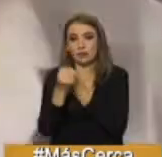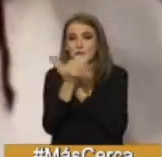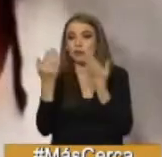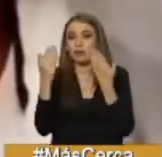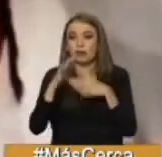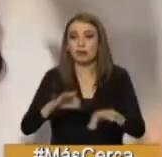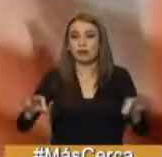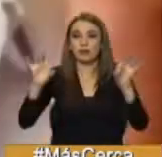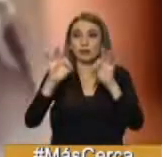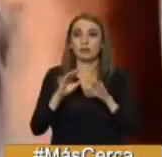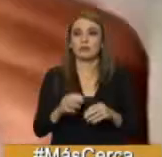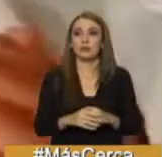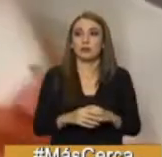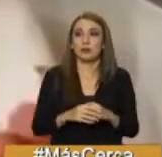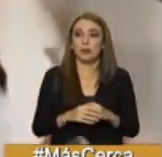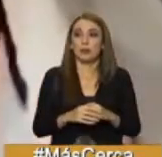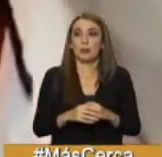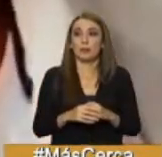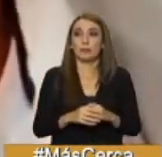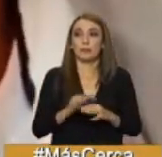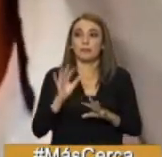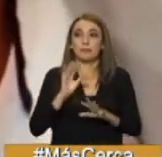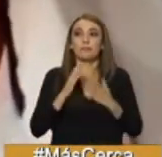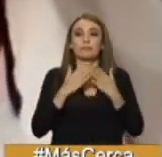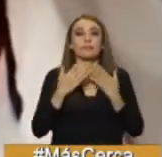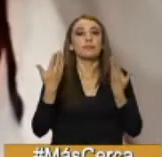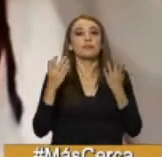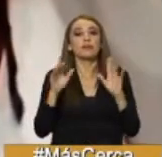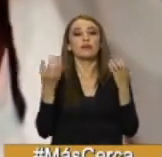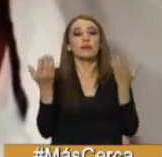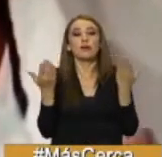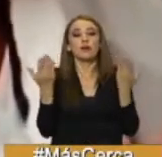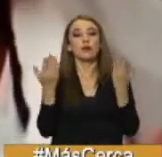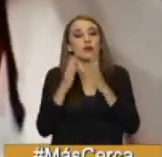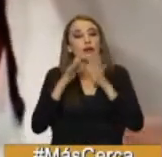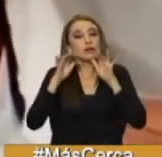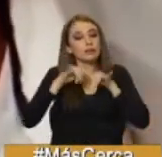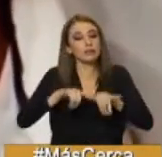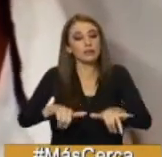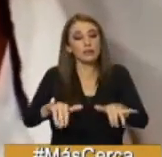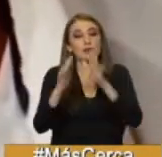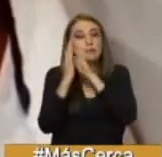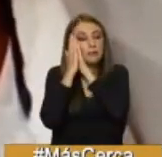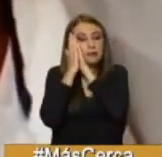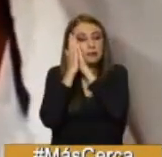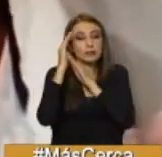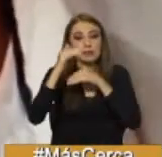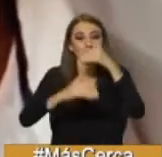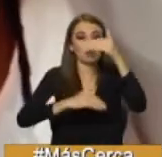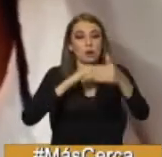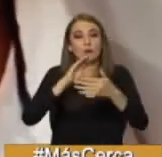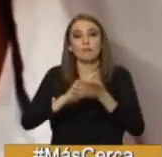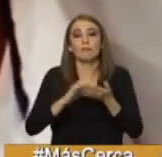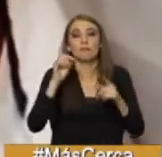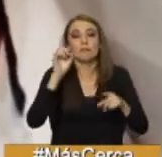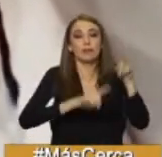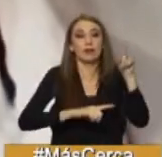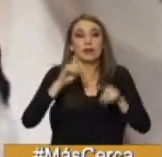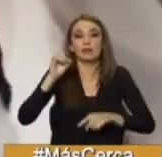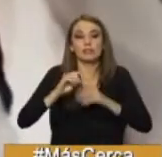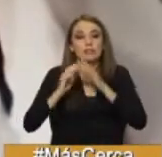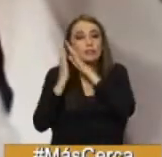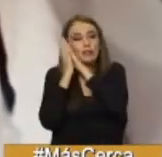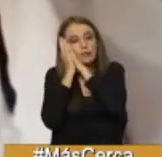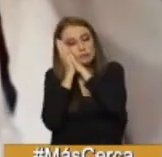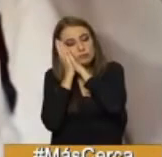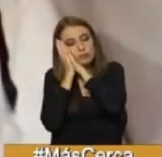afrontando. Tratar de mantener la hora de sueño, por ejemplo, es valiosísimo, porque aquellos chicos que tienen trastornos de sueño, que